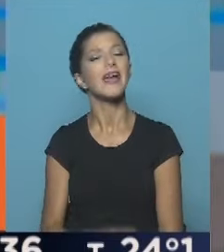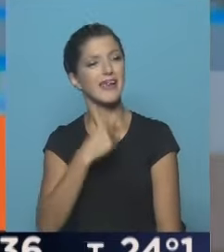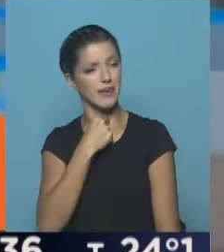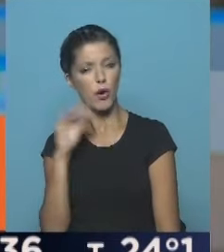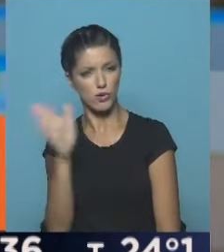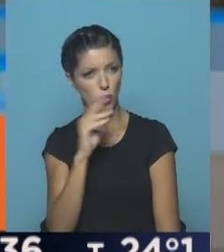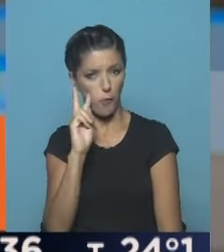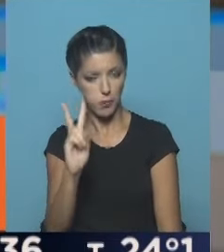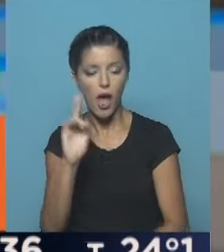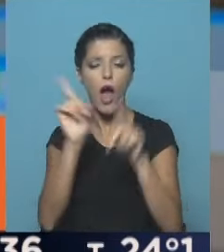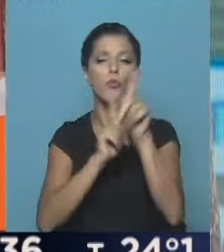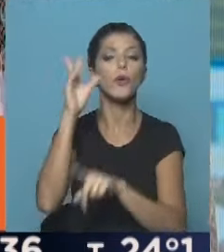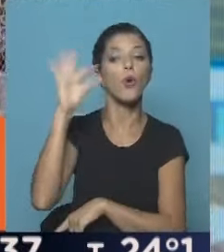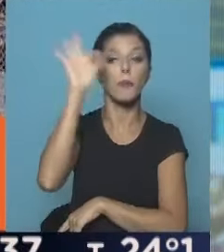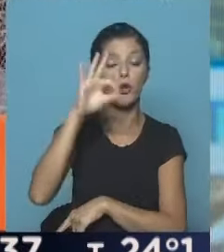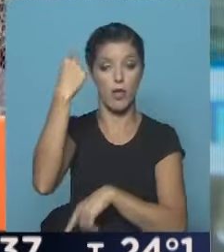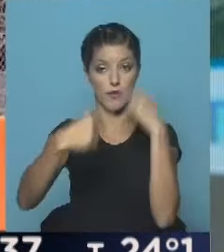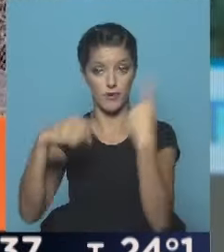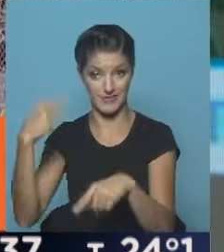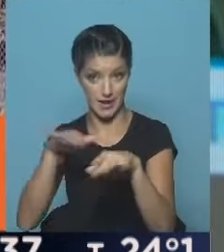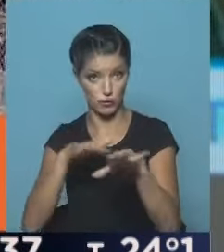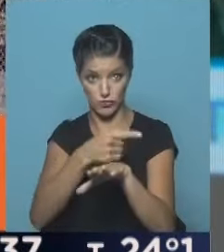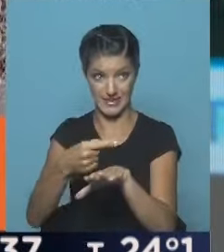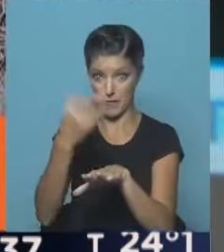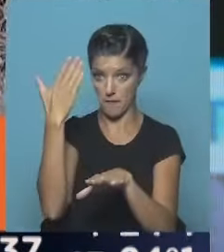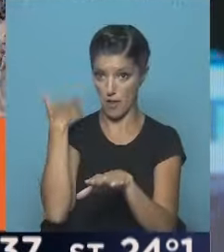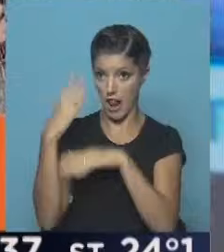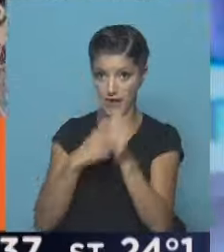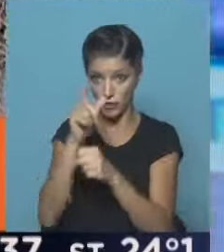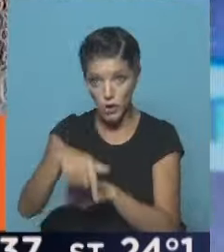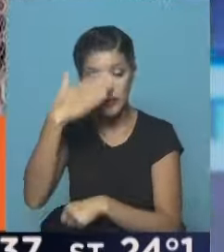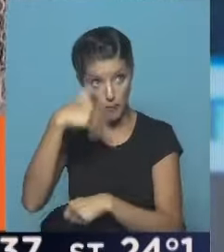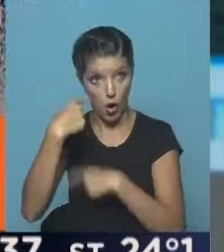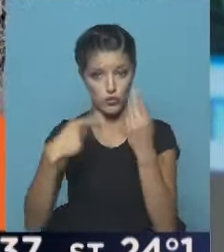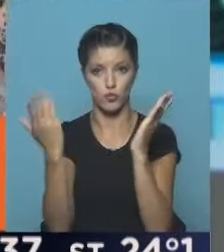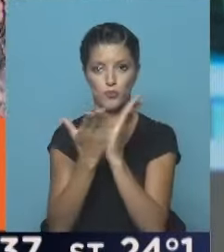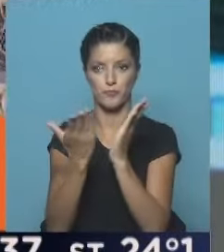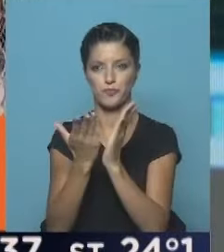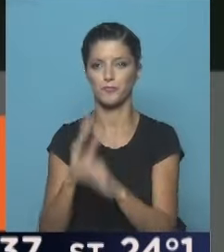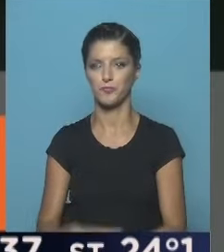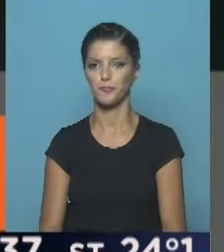a la palabra de algunos de los protagonistas de los eventos de esta semana y continuemos hablando de todo esto.